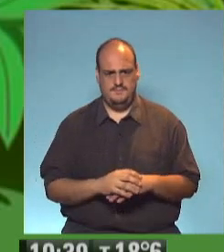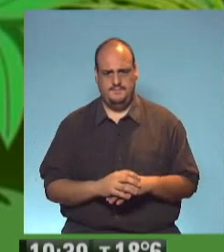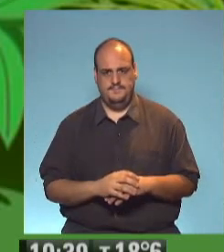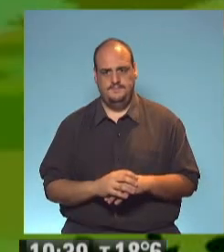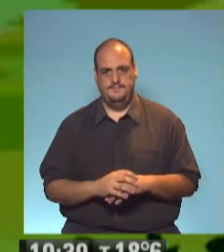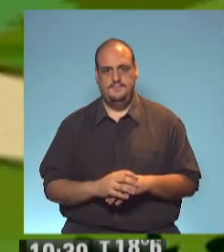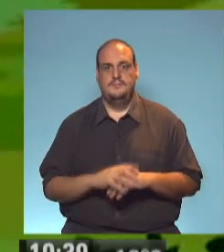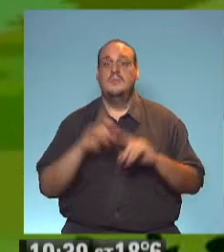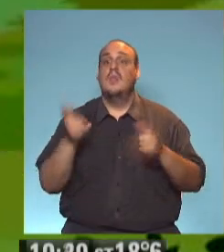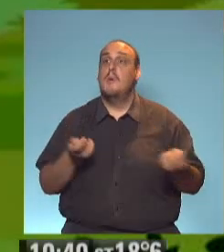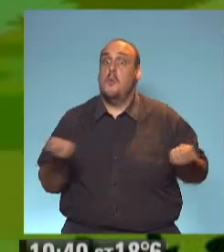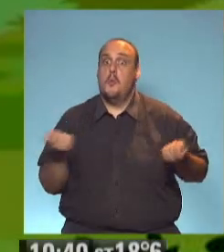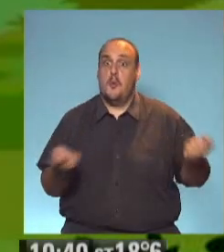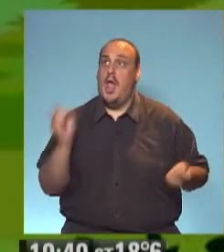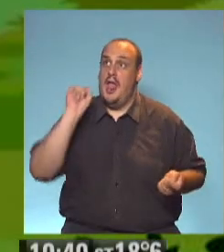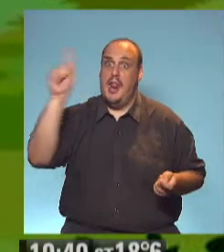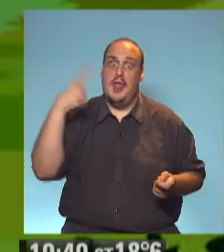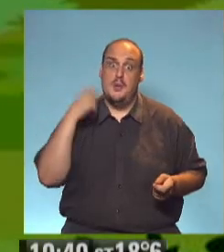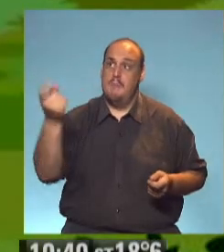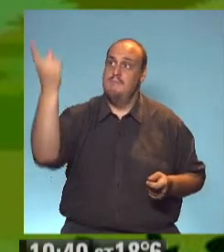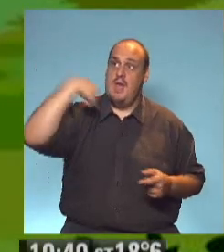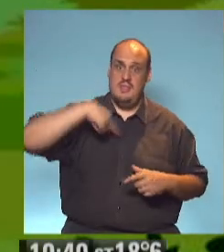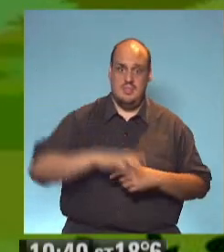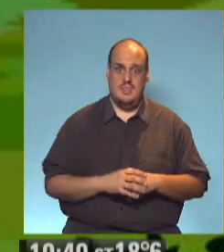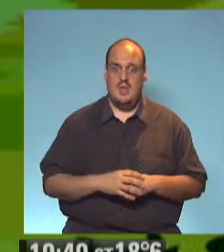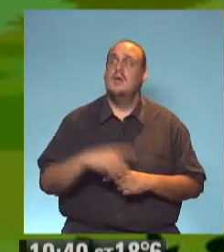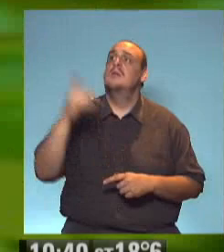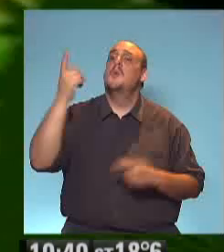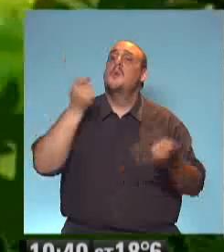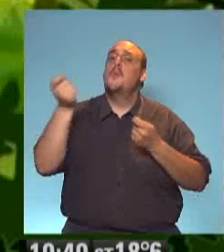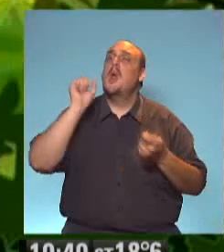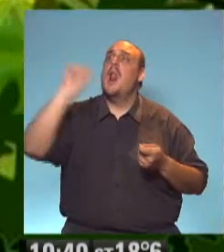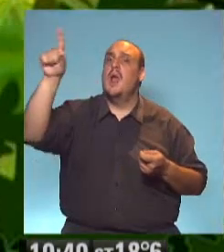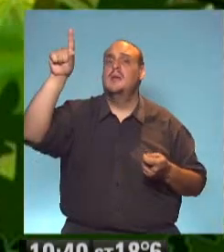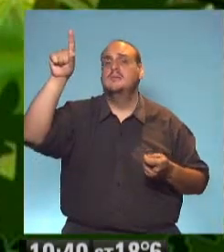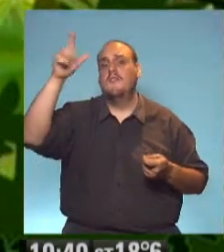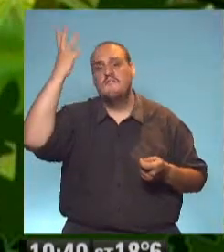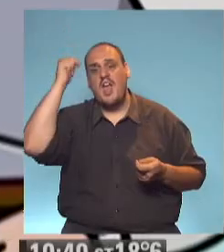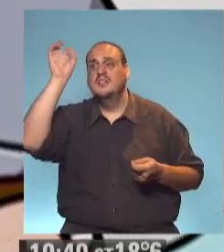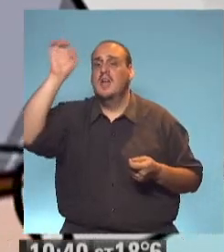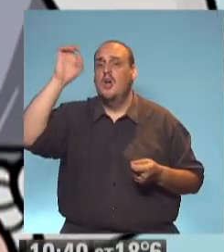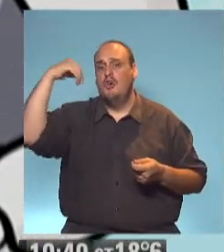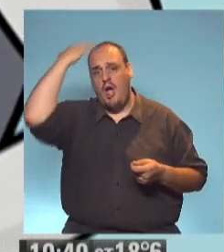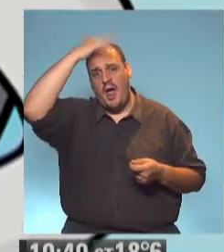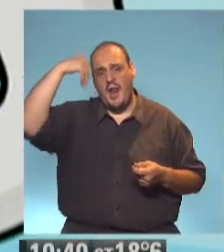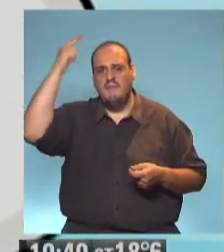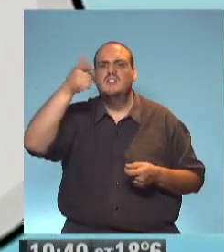Y sus danzas, que tenían orígenes franceses y árabes. ¿Y él quién es?